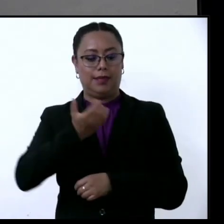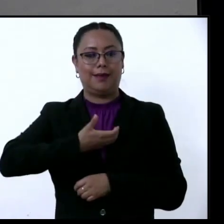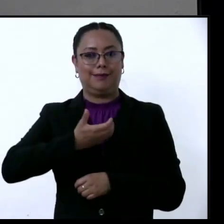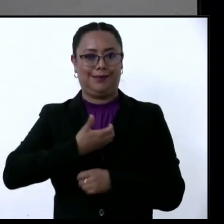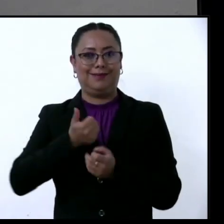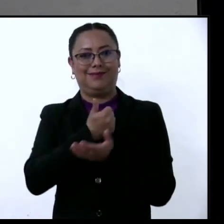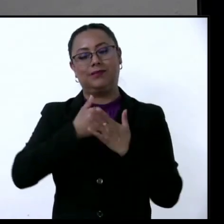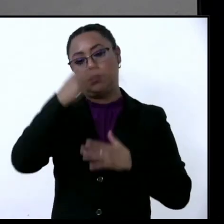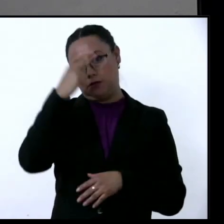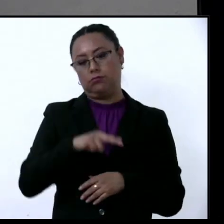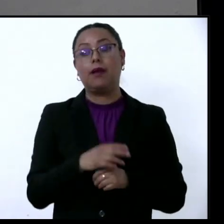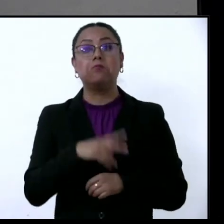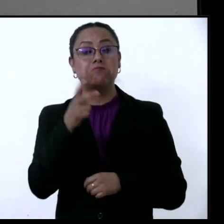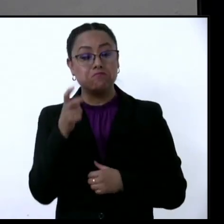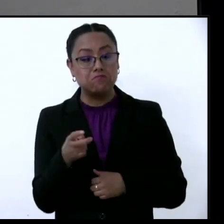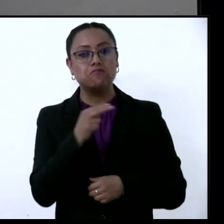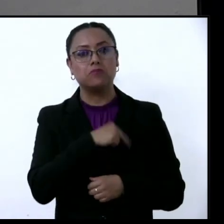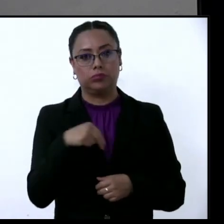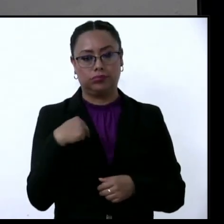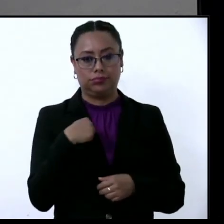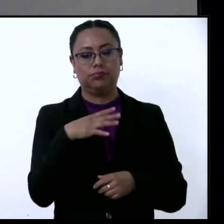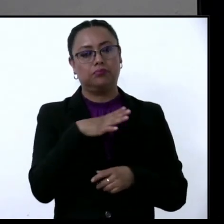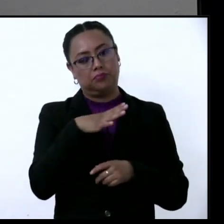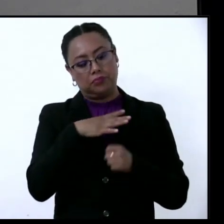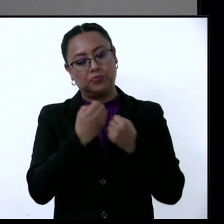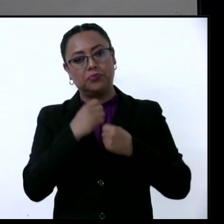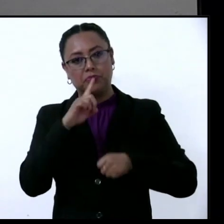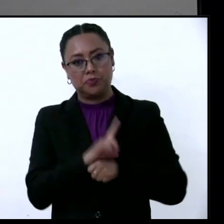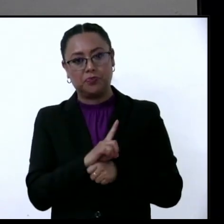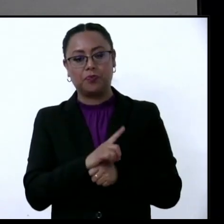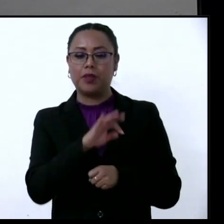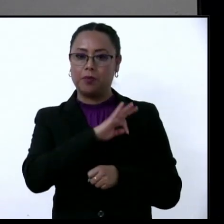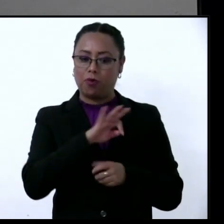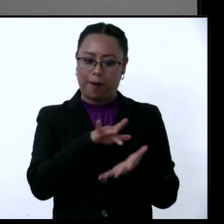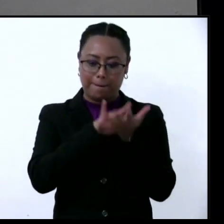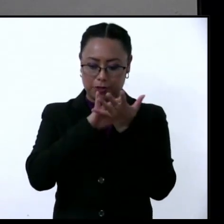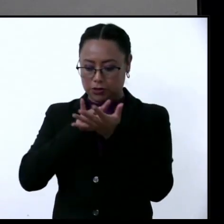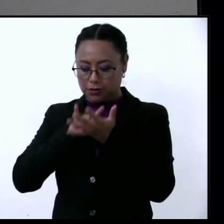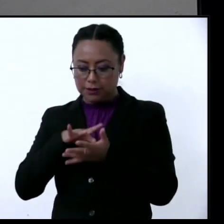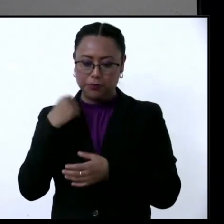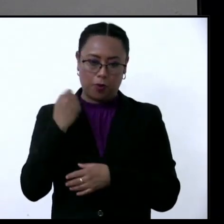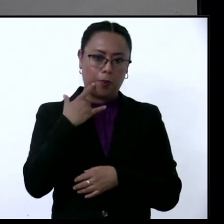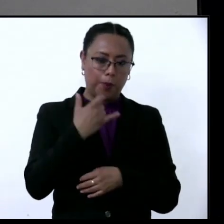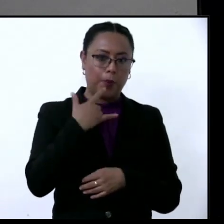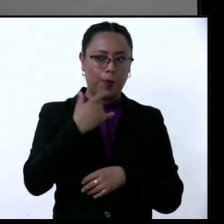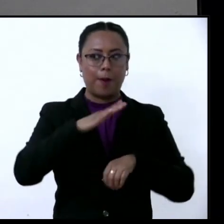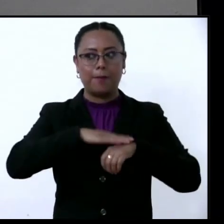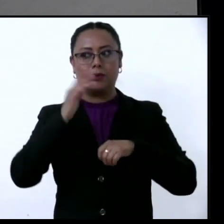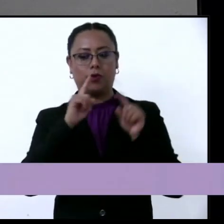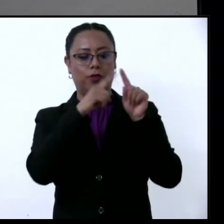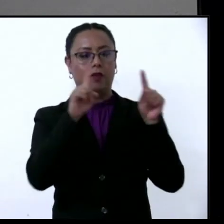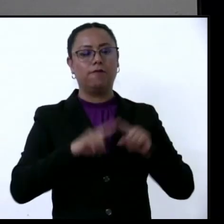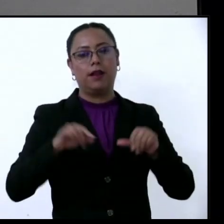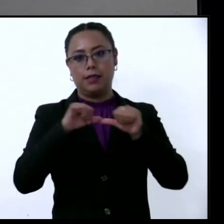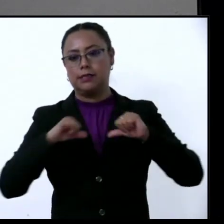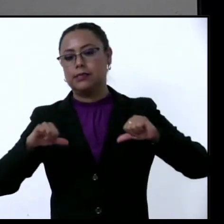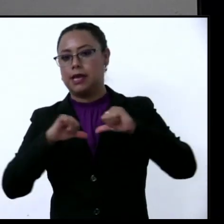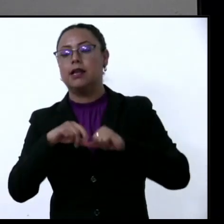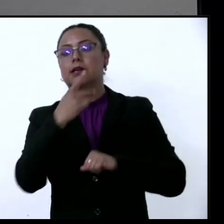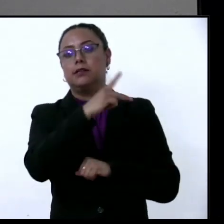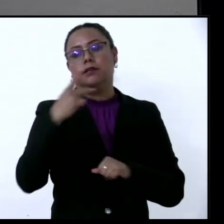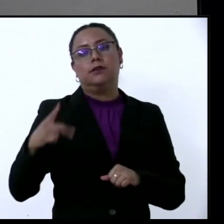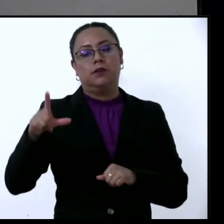hemos tenido también esa fortuna y esa oportunidad de sumar esfuerzos con diversas áreas de gobierno de la Ciudad de